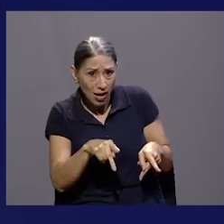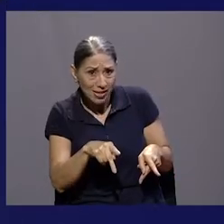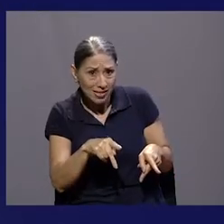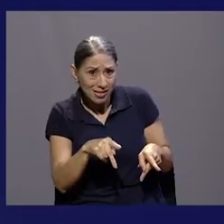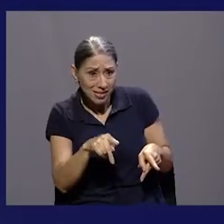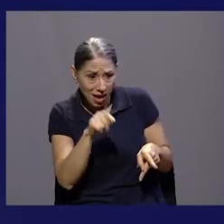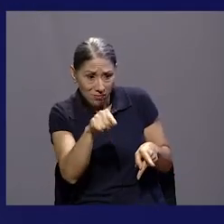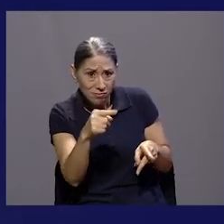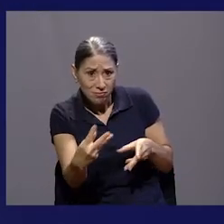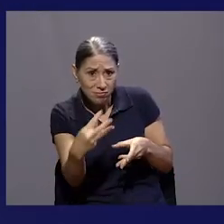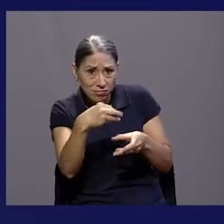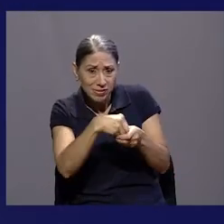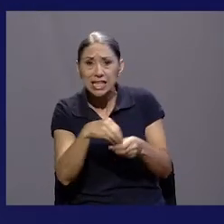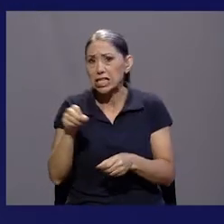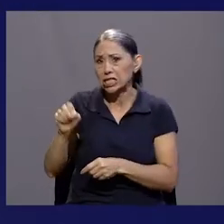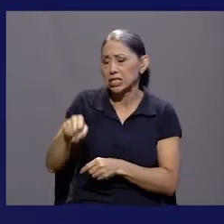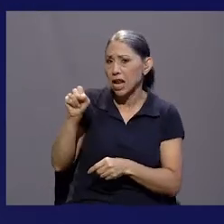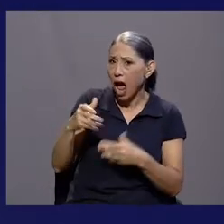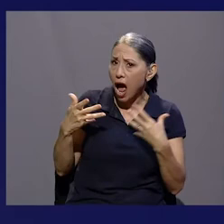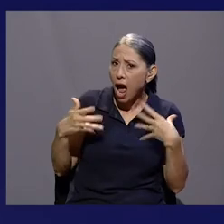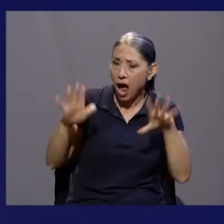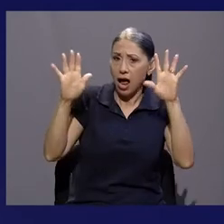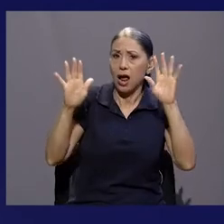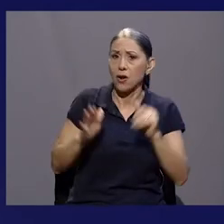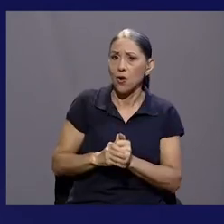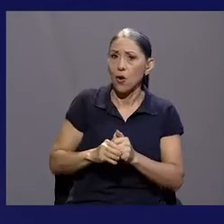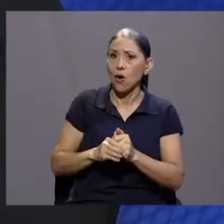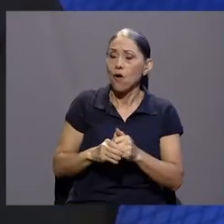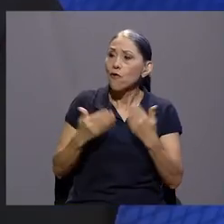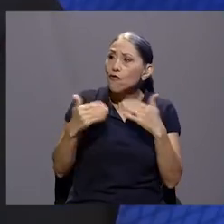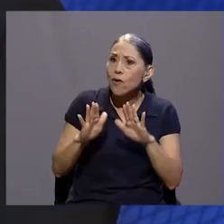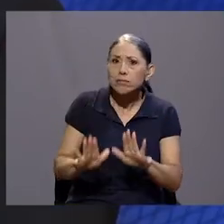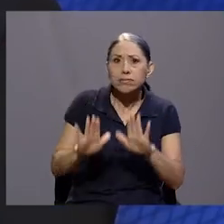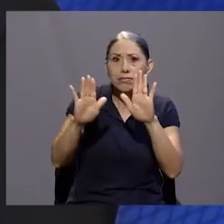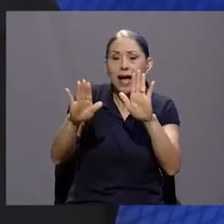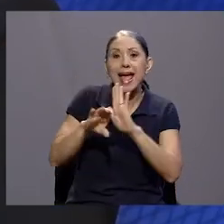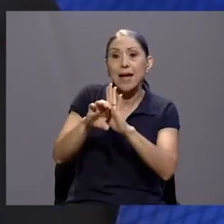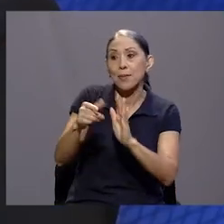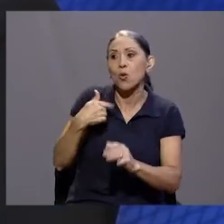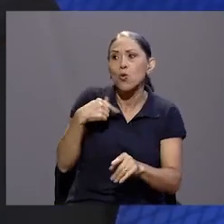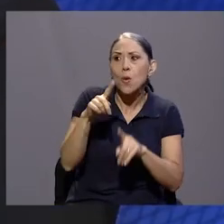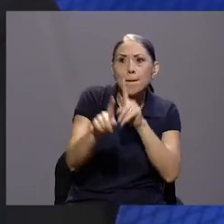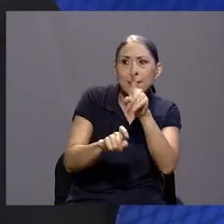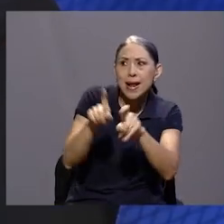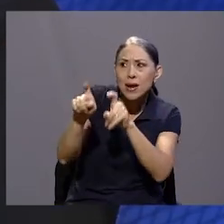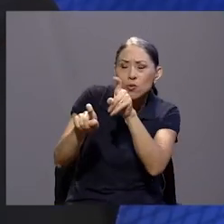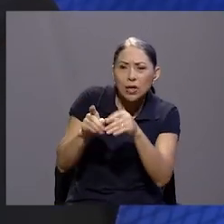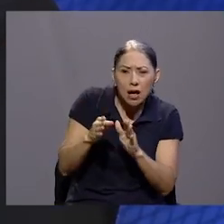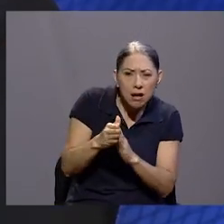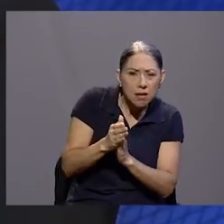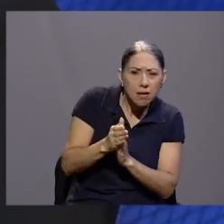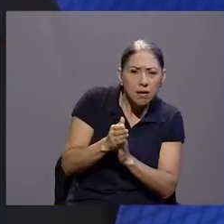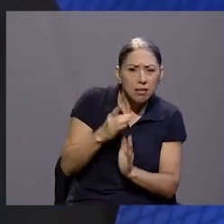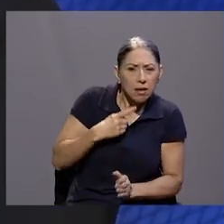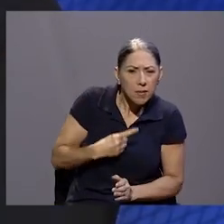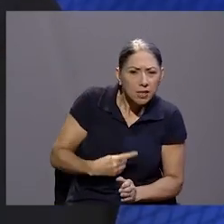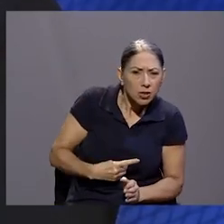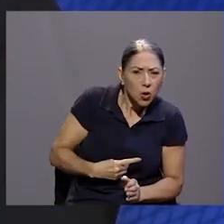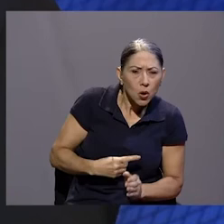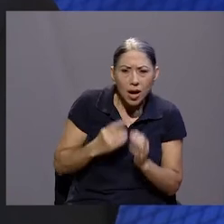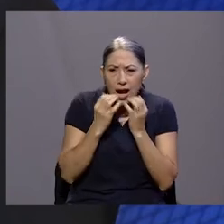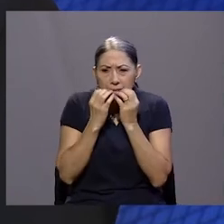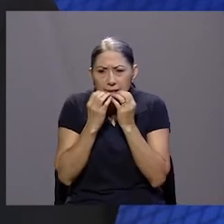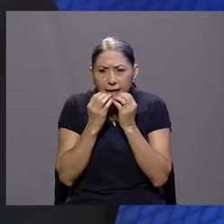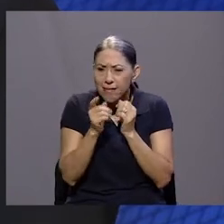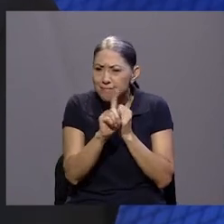forma de tipificar claro incluso fue el casi que maravilloso porque cuando uno hace las preguntas específicas de depresión ansiedad no calzan pero ya tenemos